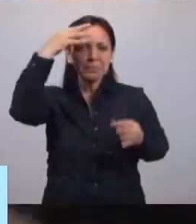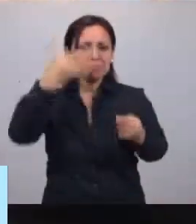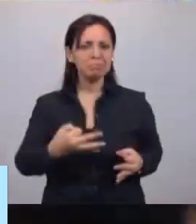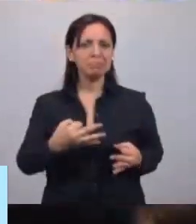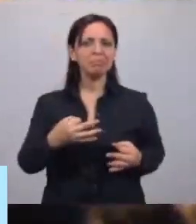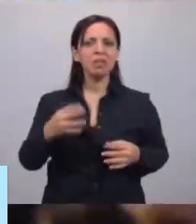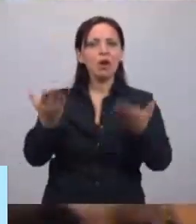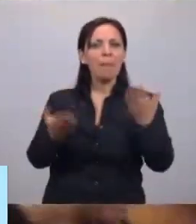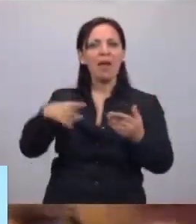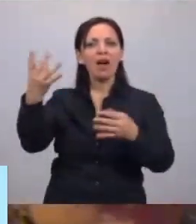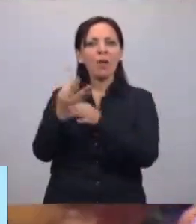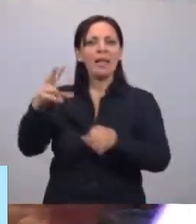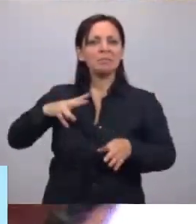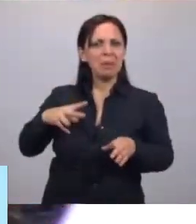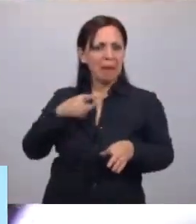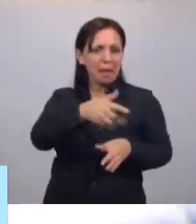también